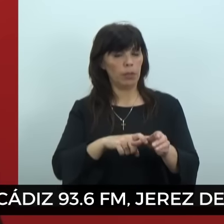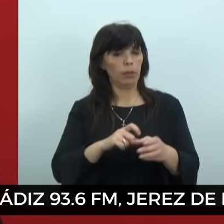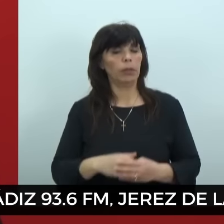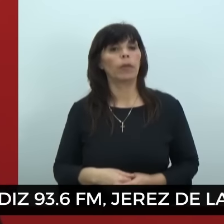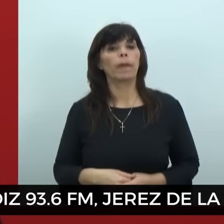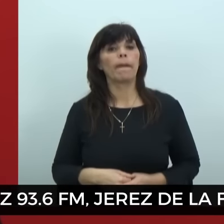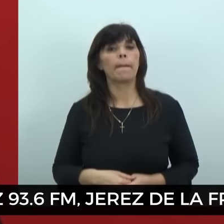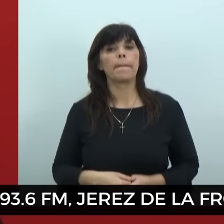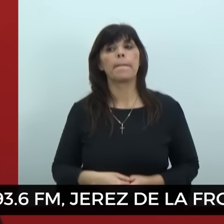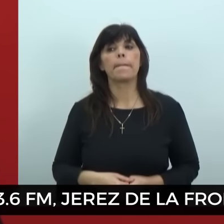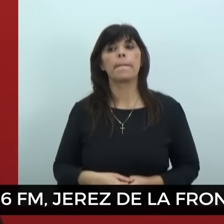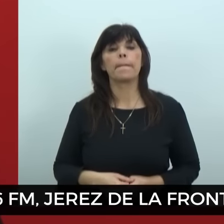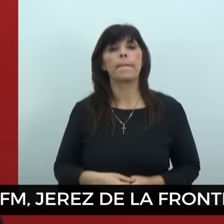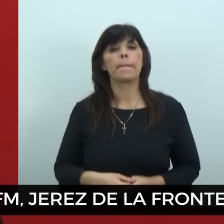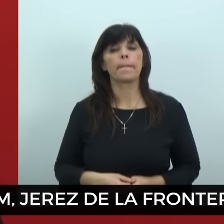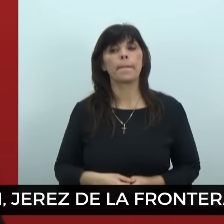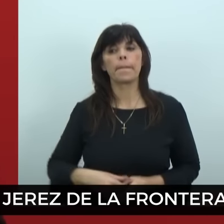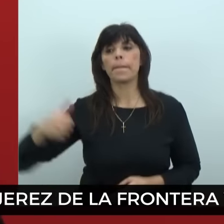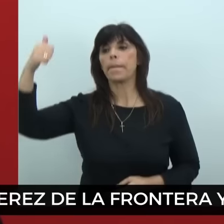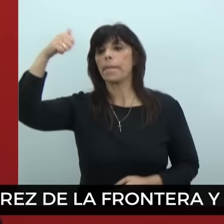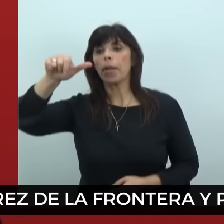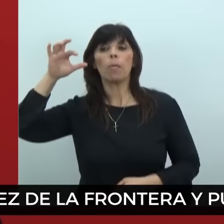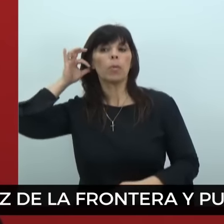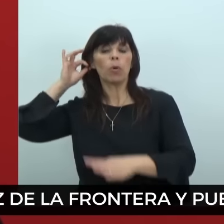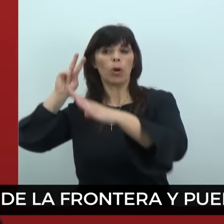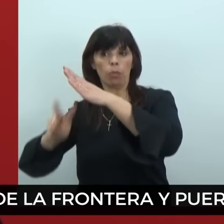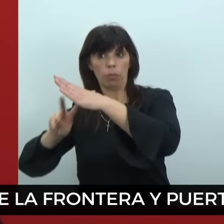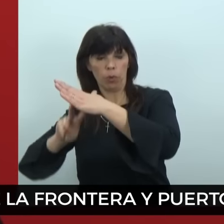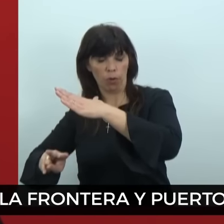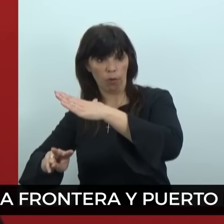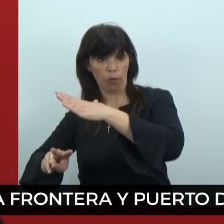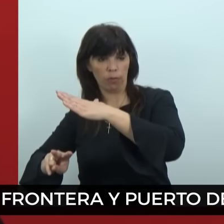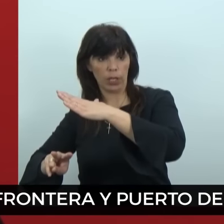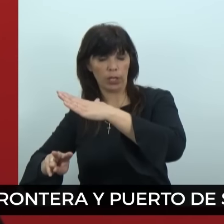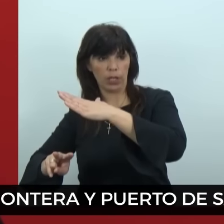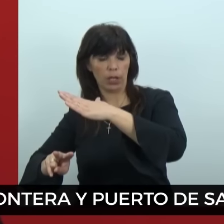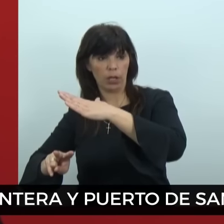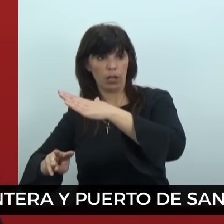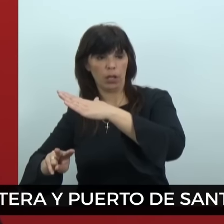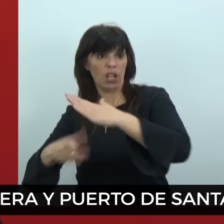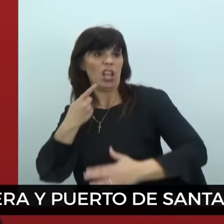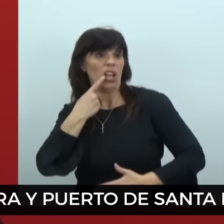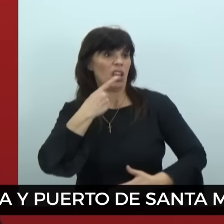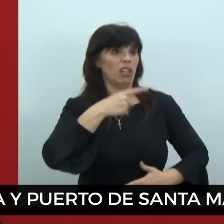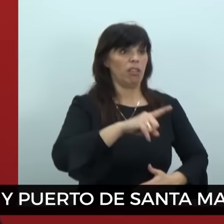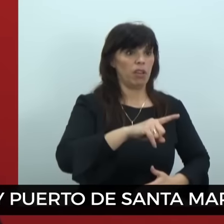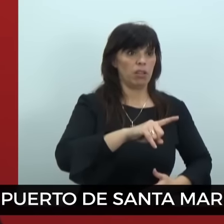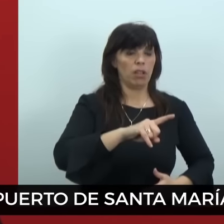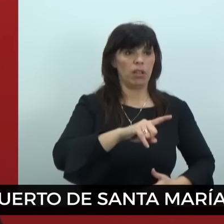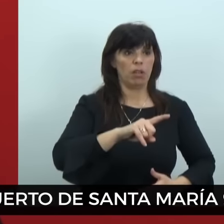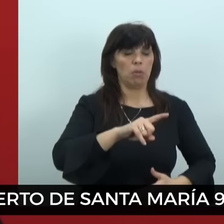ningún profeta puede sobrepasar la autoridad del pastor en una iglesia.